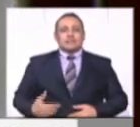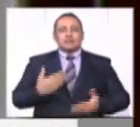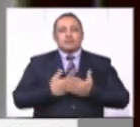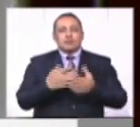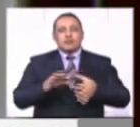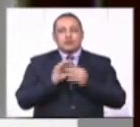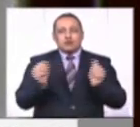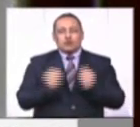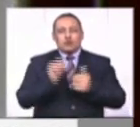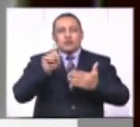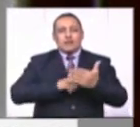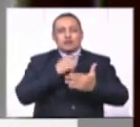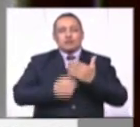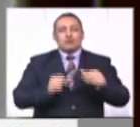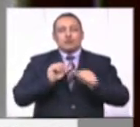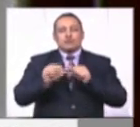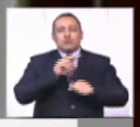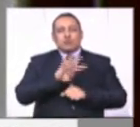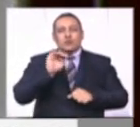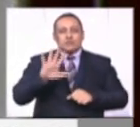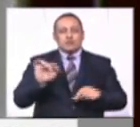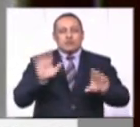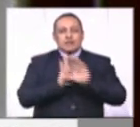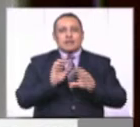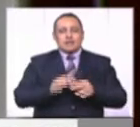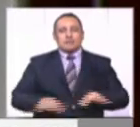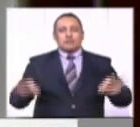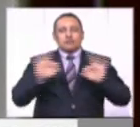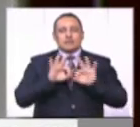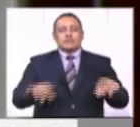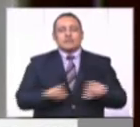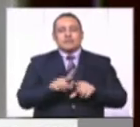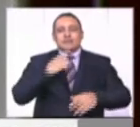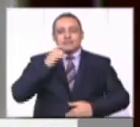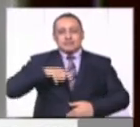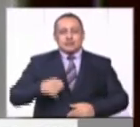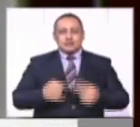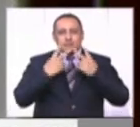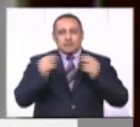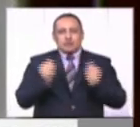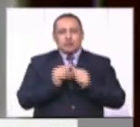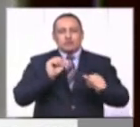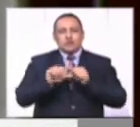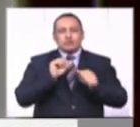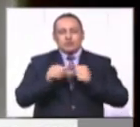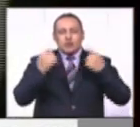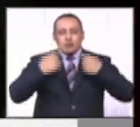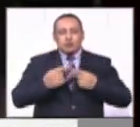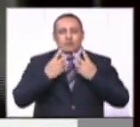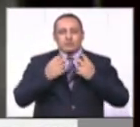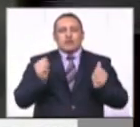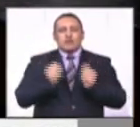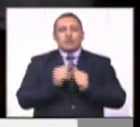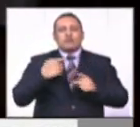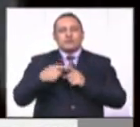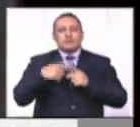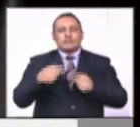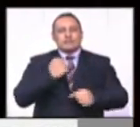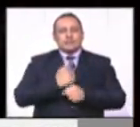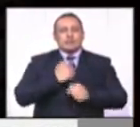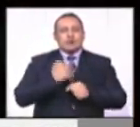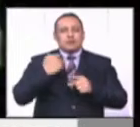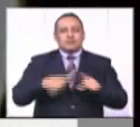relación a la infracción del artículo 45 de nuestra ley fundamental es de observar que dicho artículo contiene un deber para todos los funcionarios